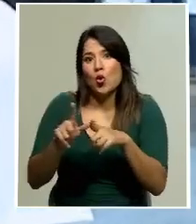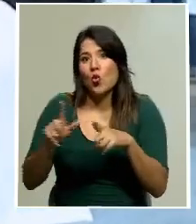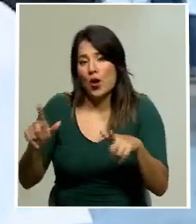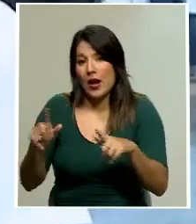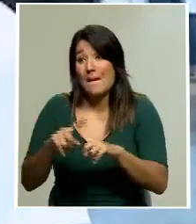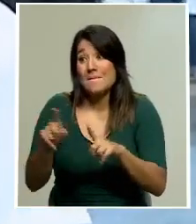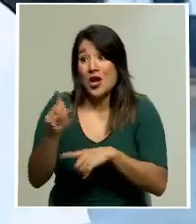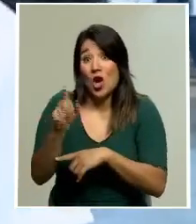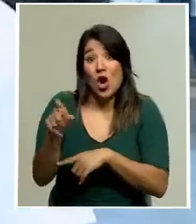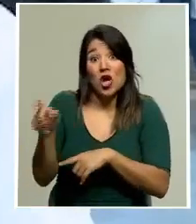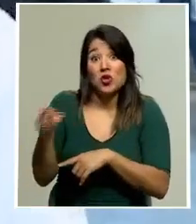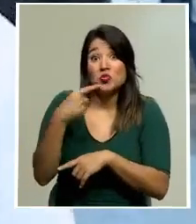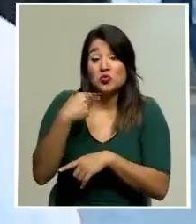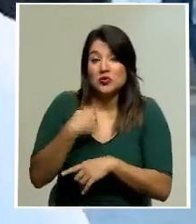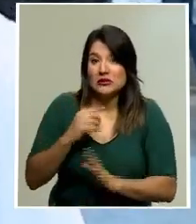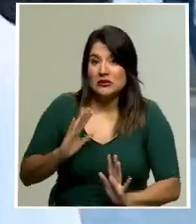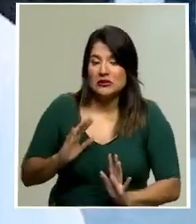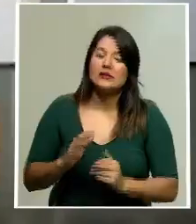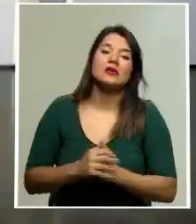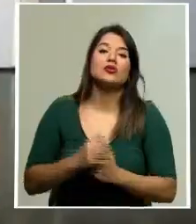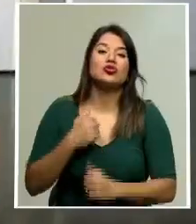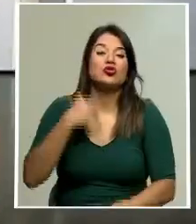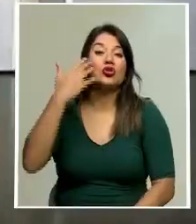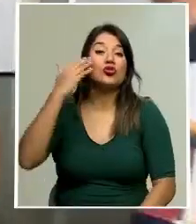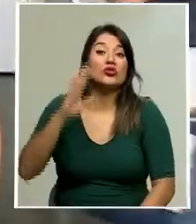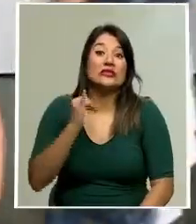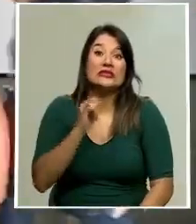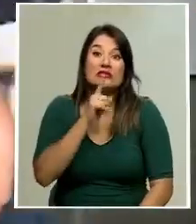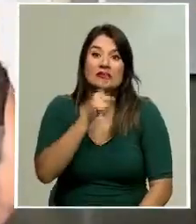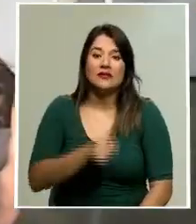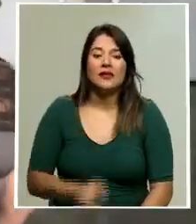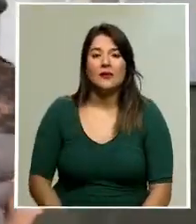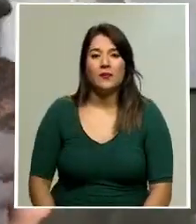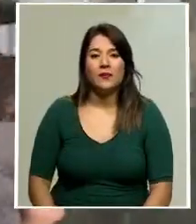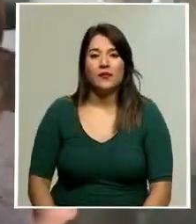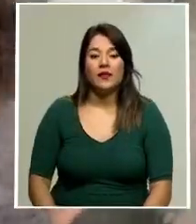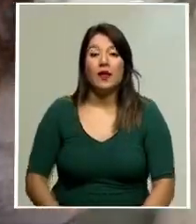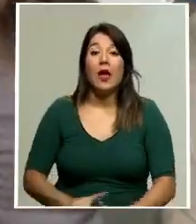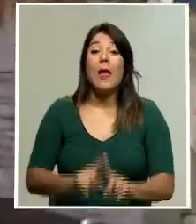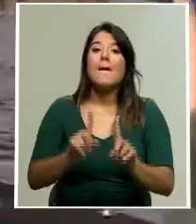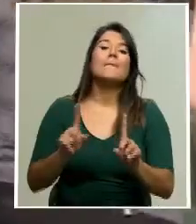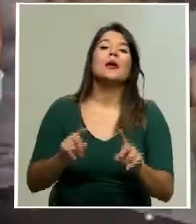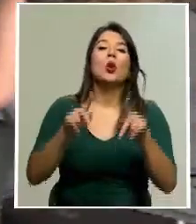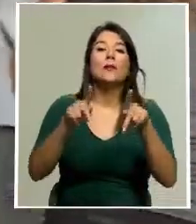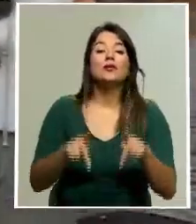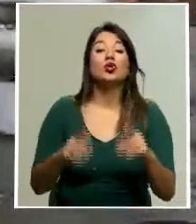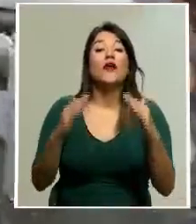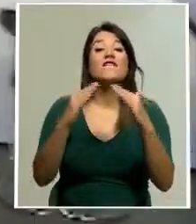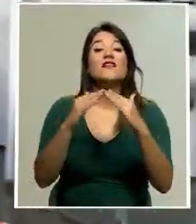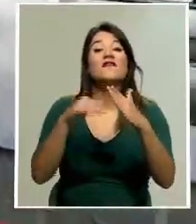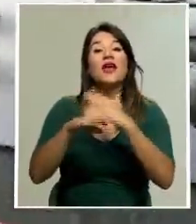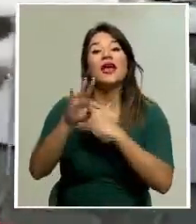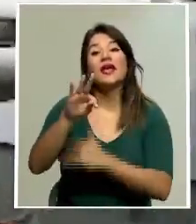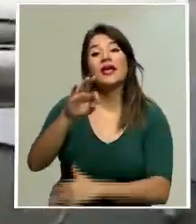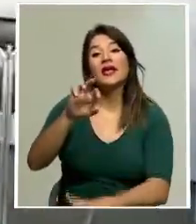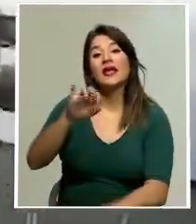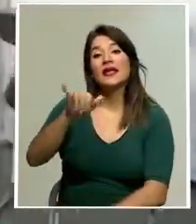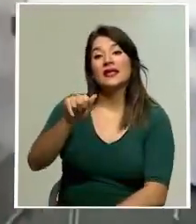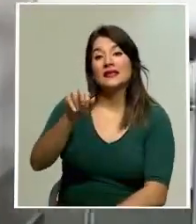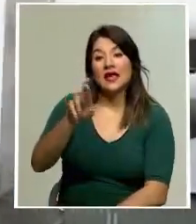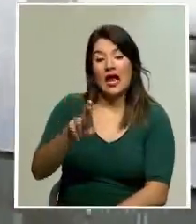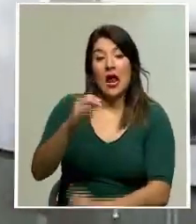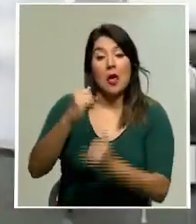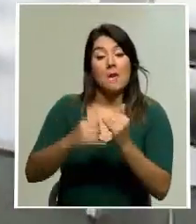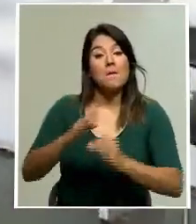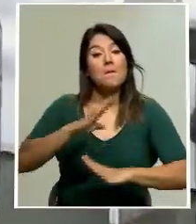han dicho a nosotros, pero no sé si será cierto o no. Lo cierto del caso es que los vecinos del Tejar salían complacidos de los